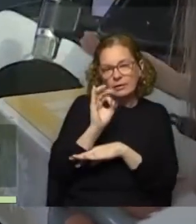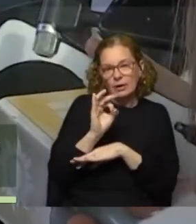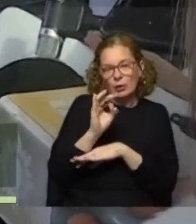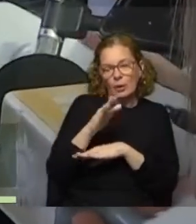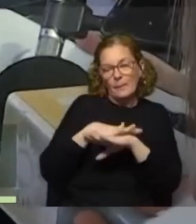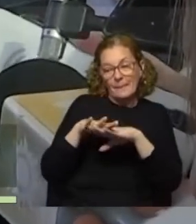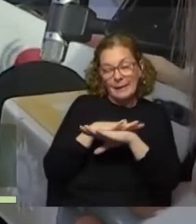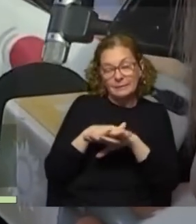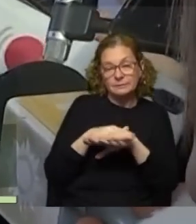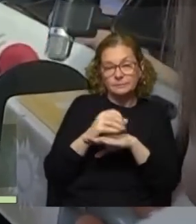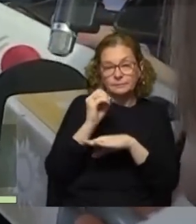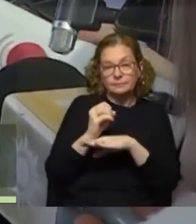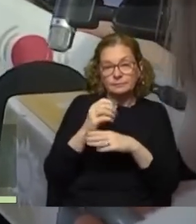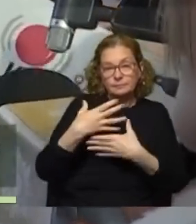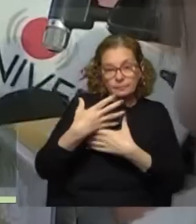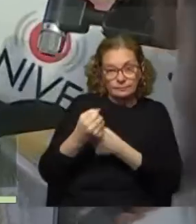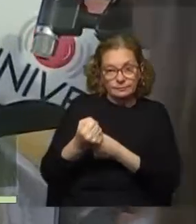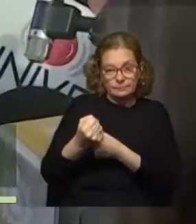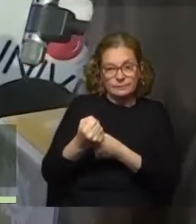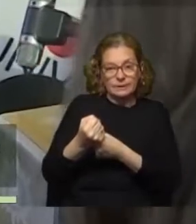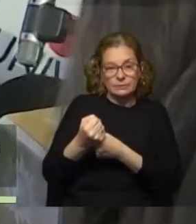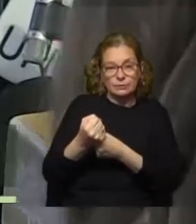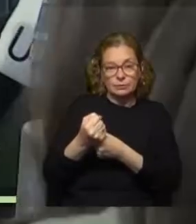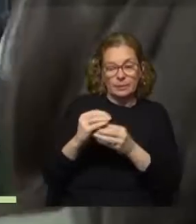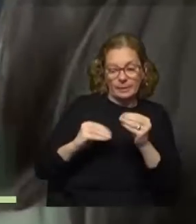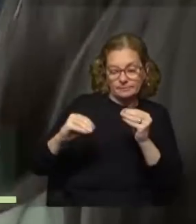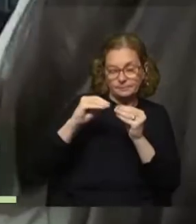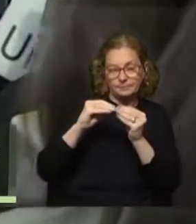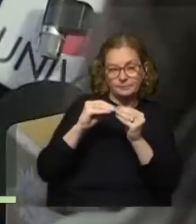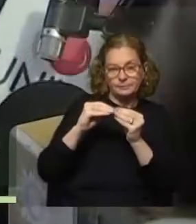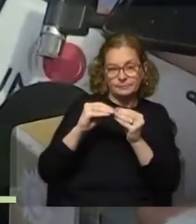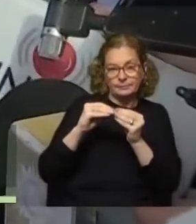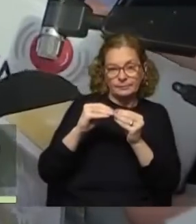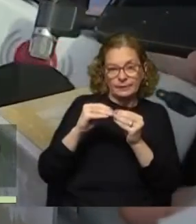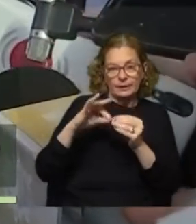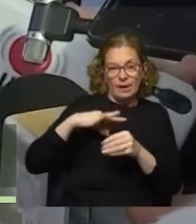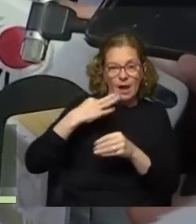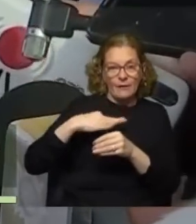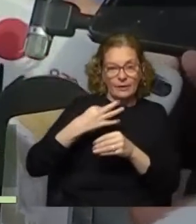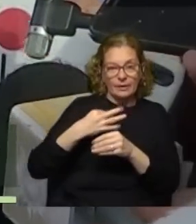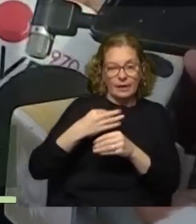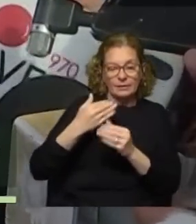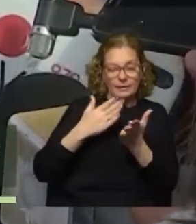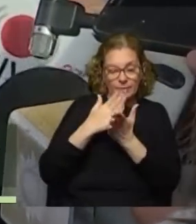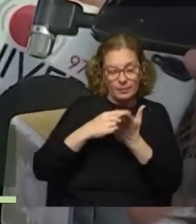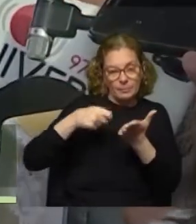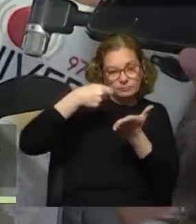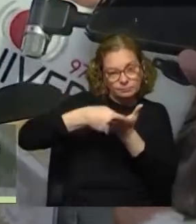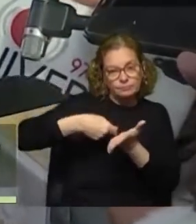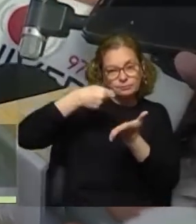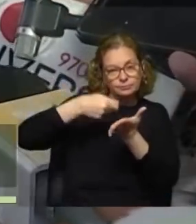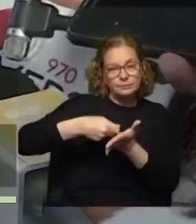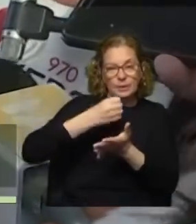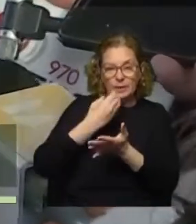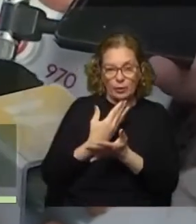es un Pilar subsidiado para para complementar lo que se haya aportado en la vida activa que va a permitir